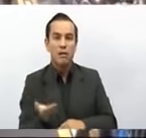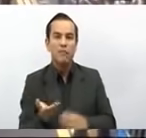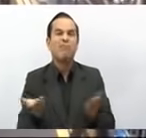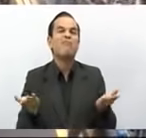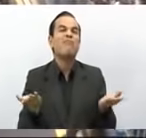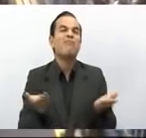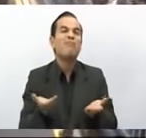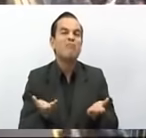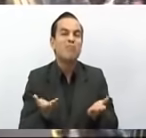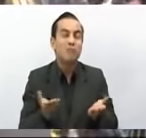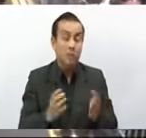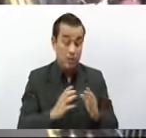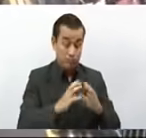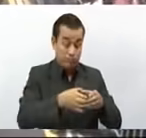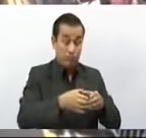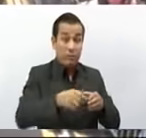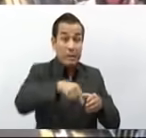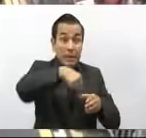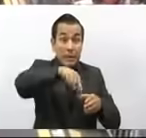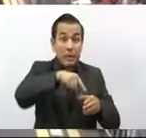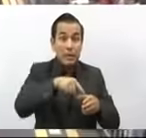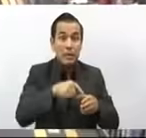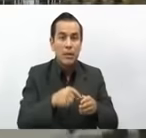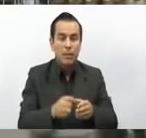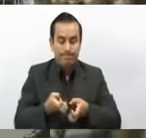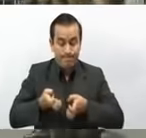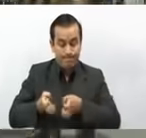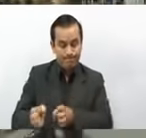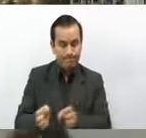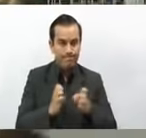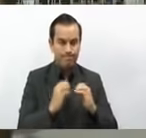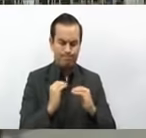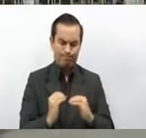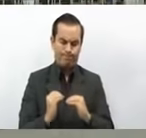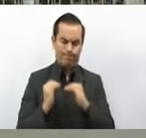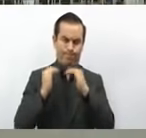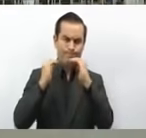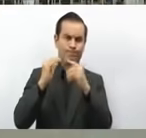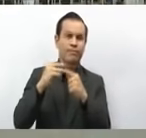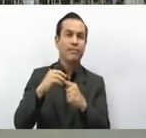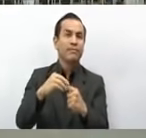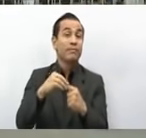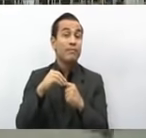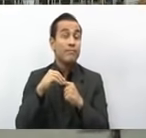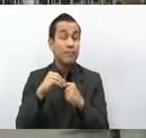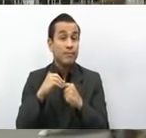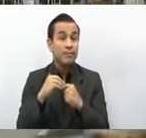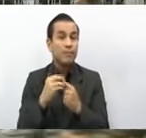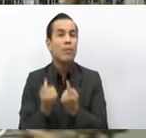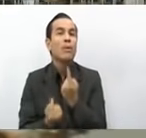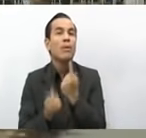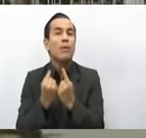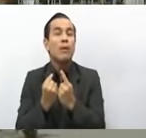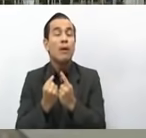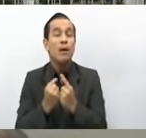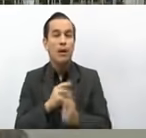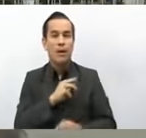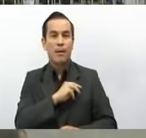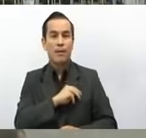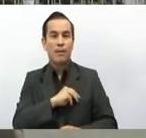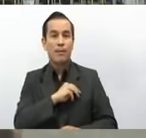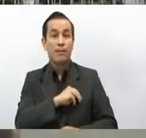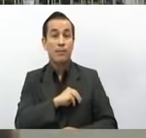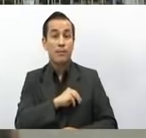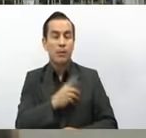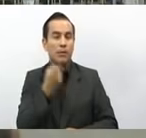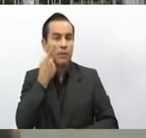ellas unidades estratégicas y altamente especializadas para el cumplimiento de la misión constitucional.